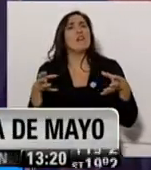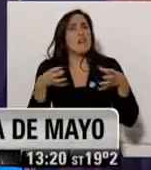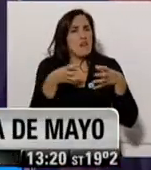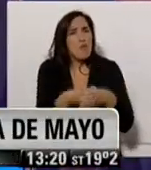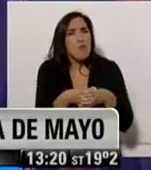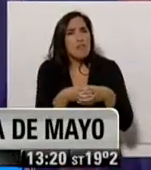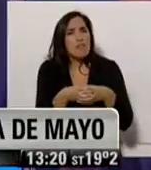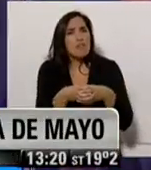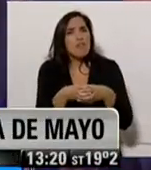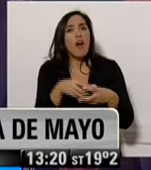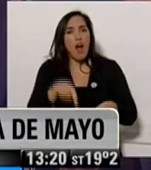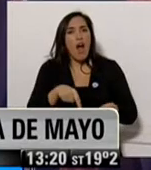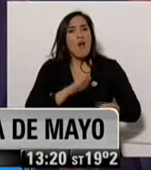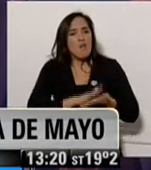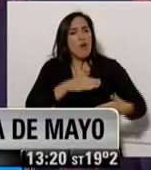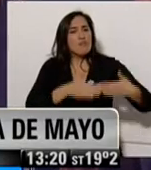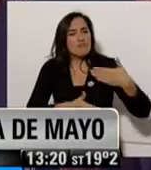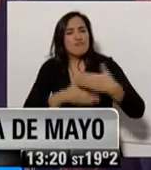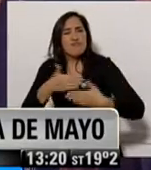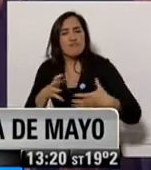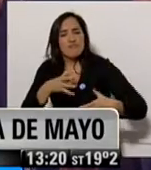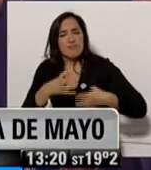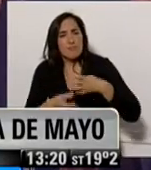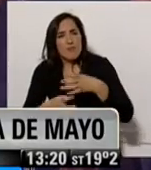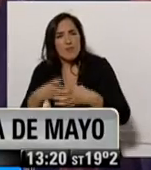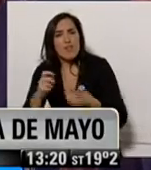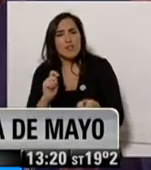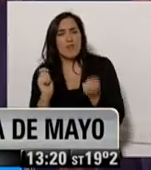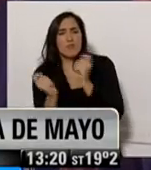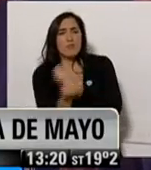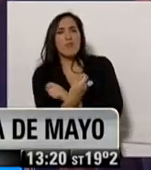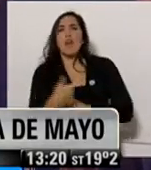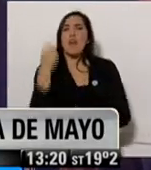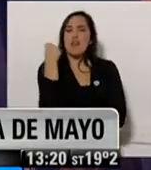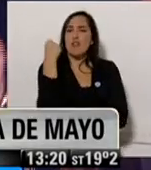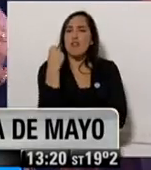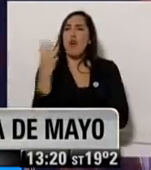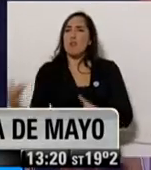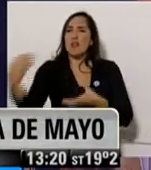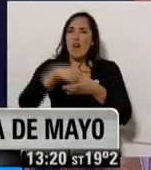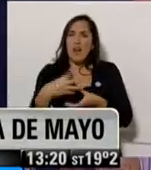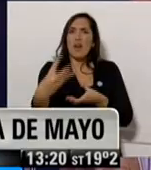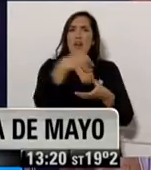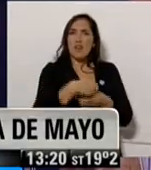este proceso de transformación económica y de inclusión social y también